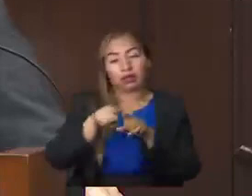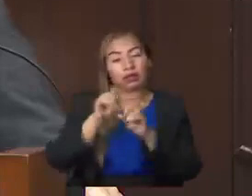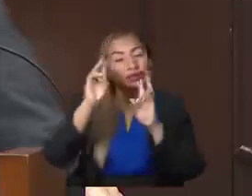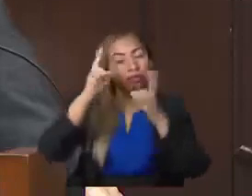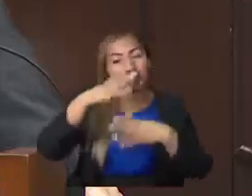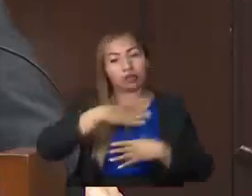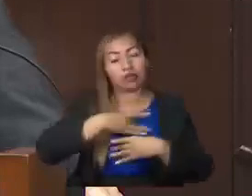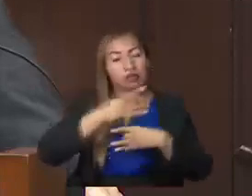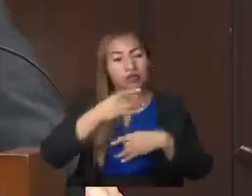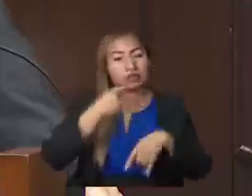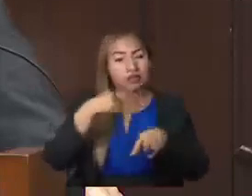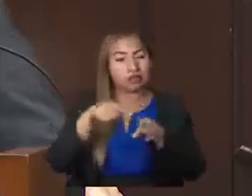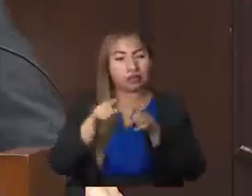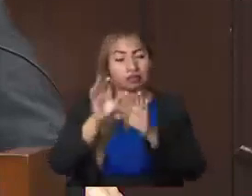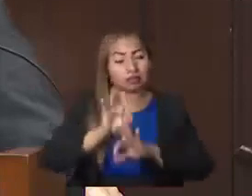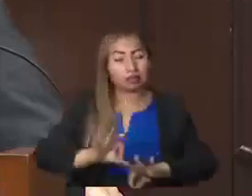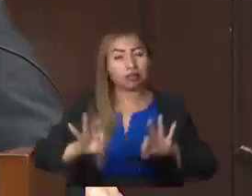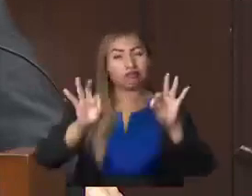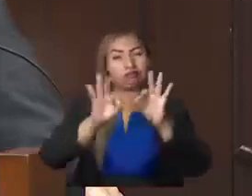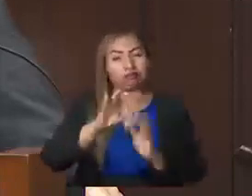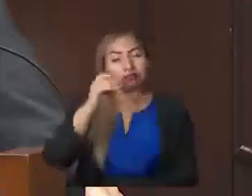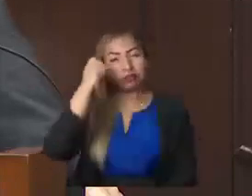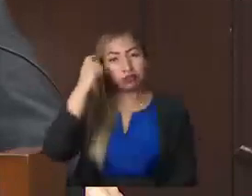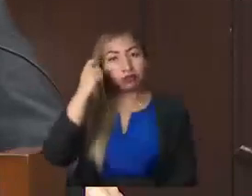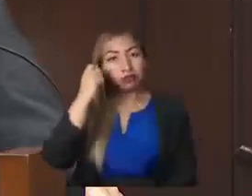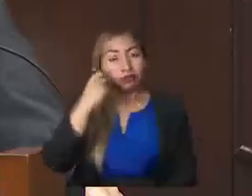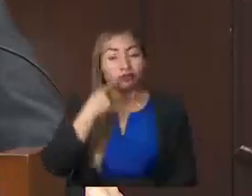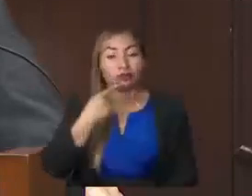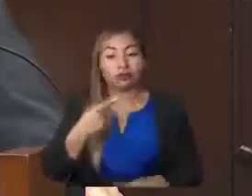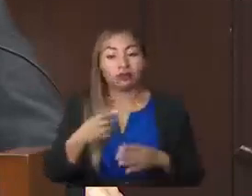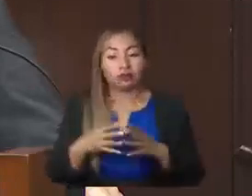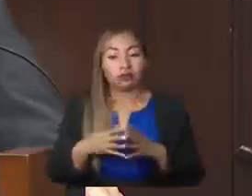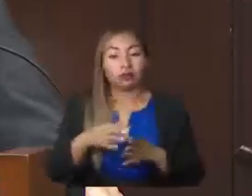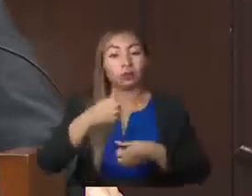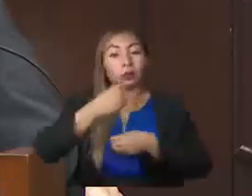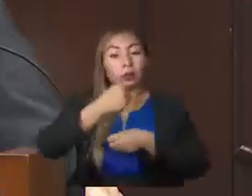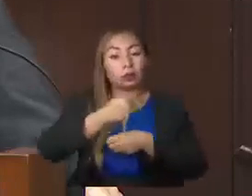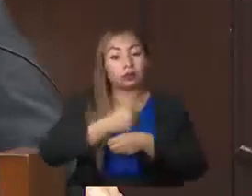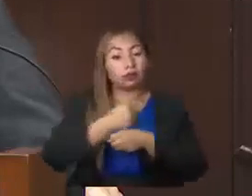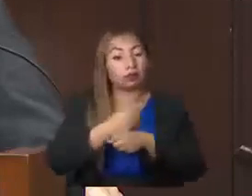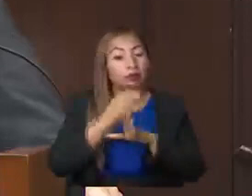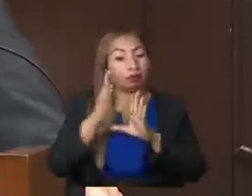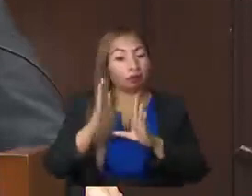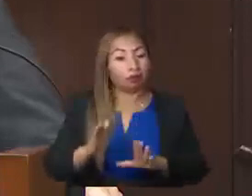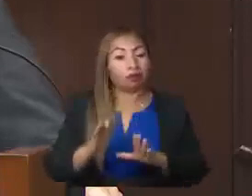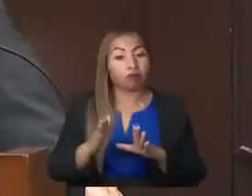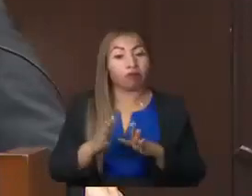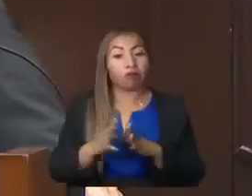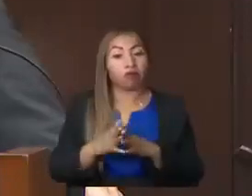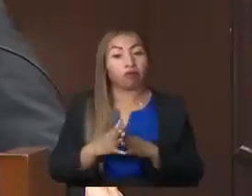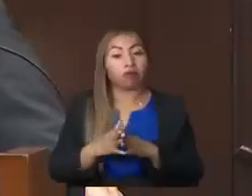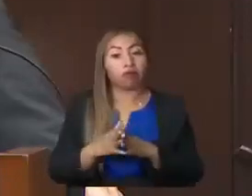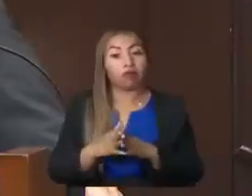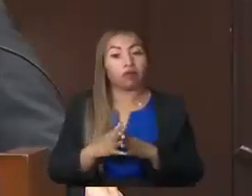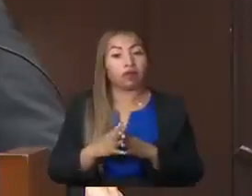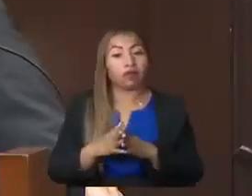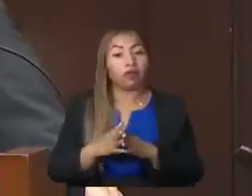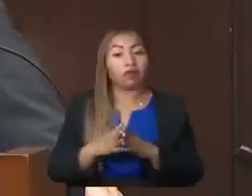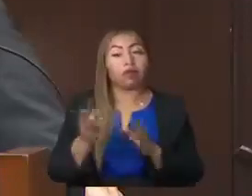Y de allí entender por qué la informalidad y los trabajadores por cuenta propia representan más